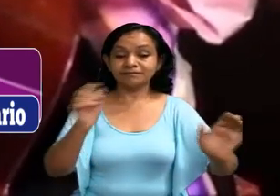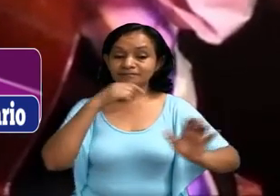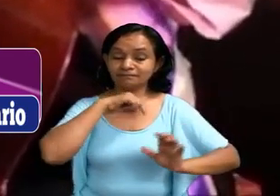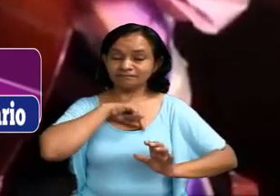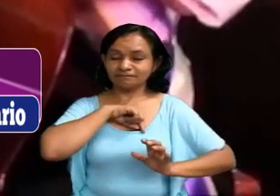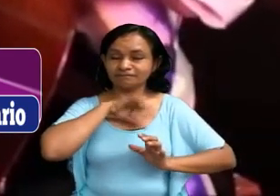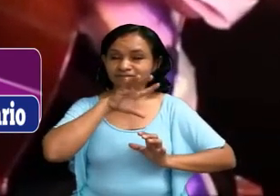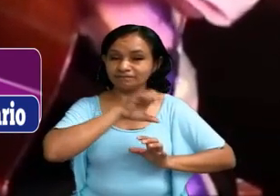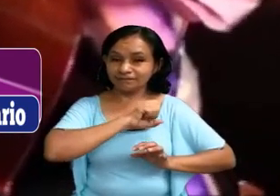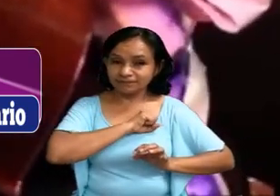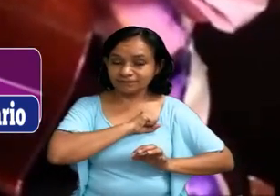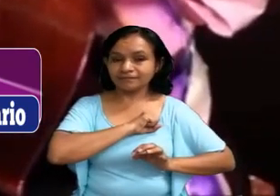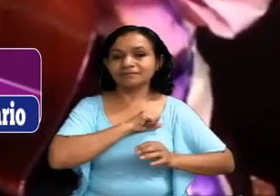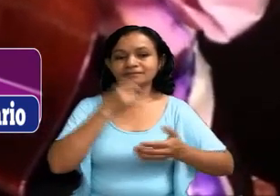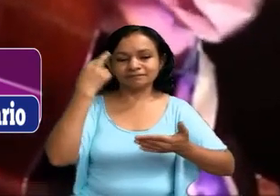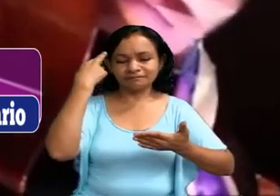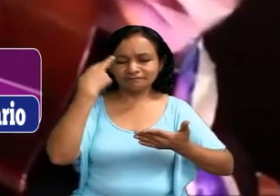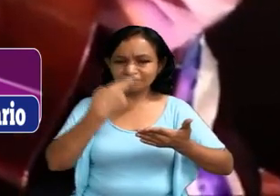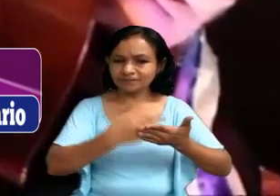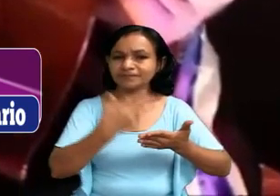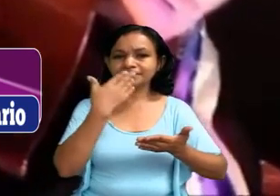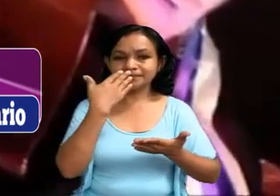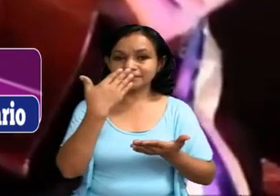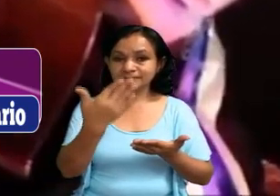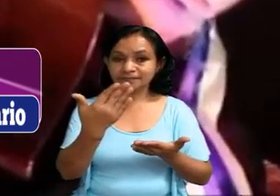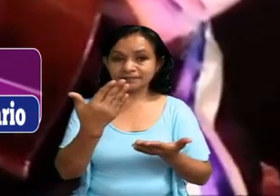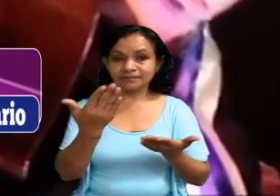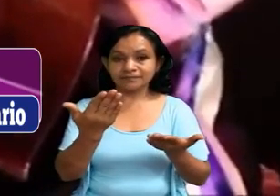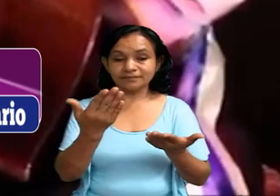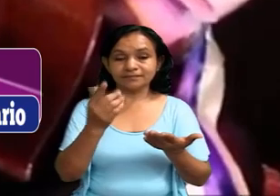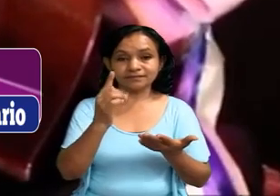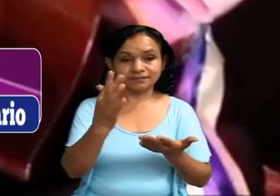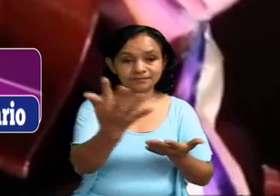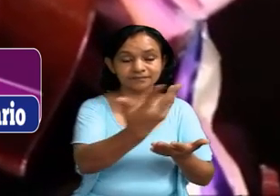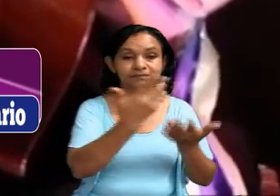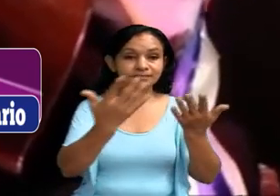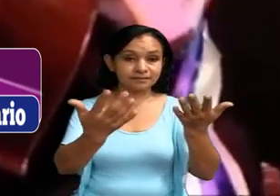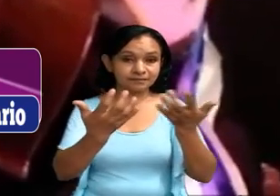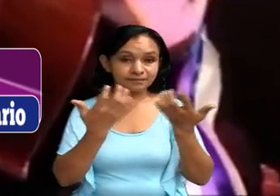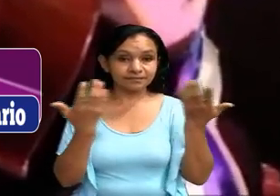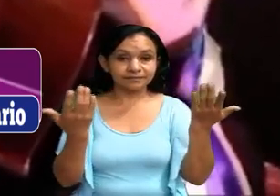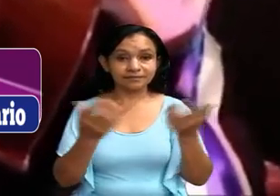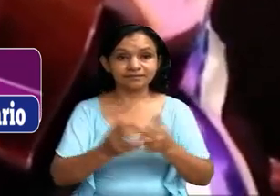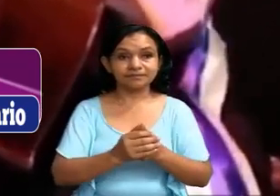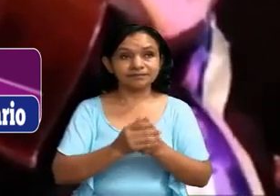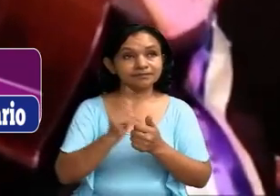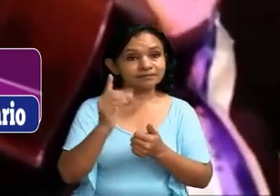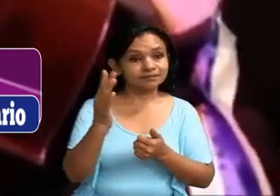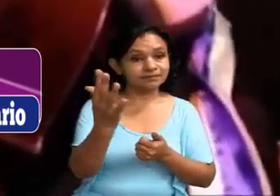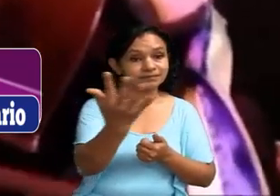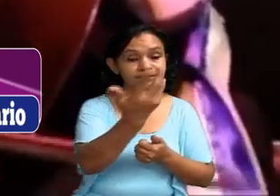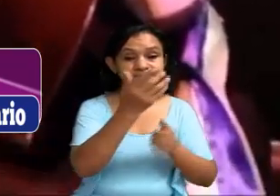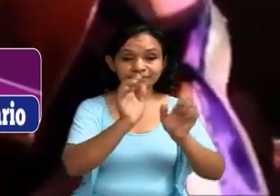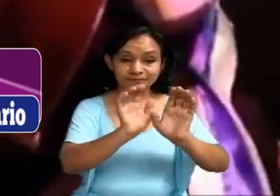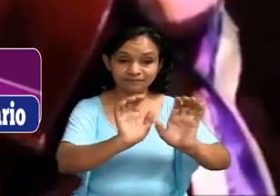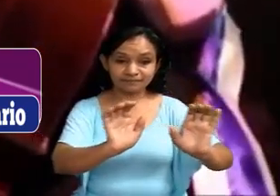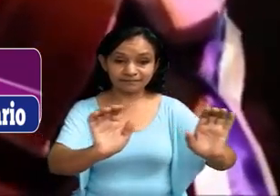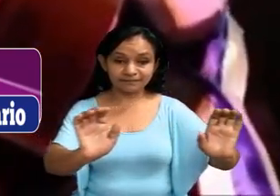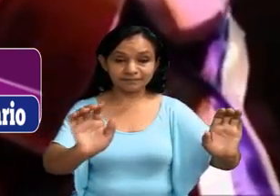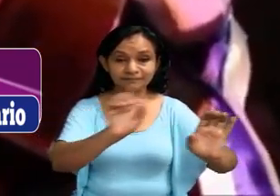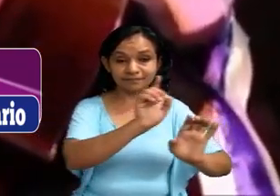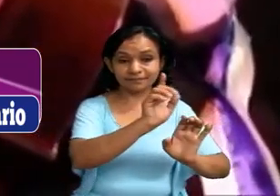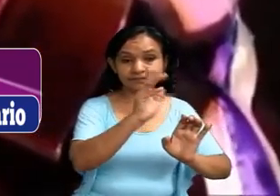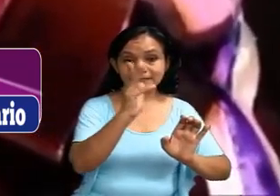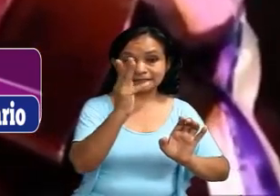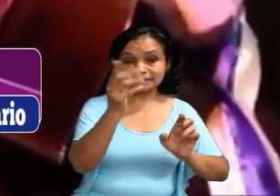fuerte y le deja huellas muy positivas, y eso es lo que nosotros pretendemos. Entonces imagínate, todos estos niños de casi